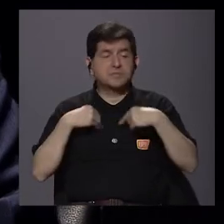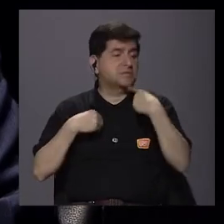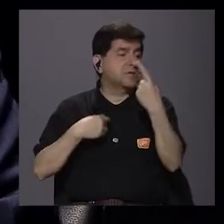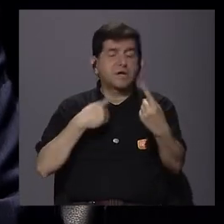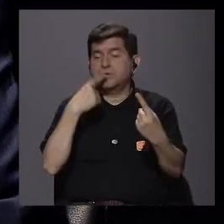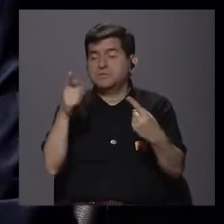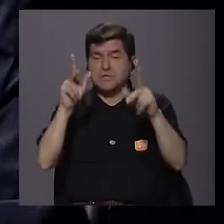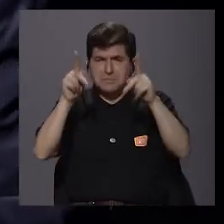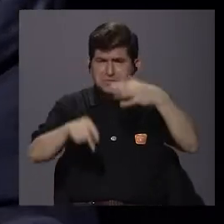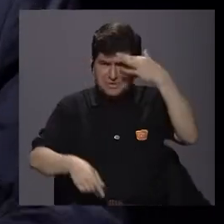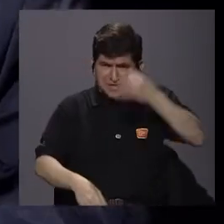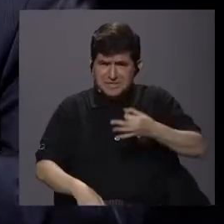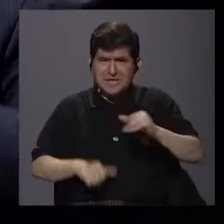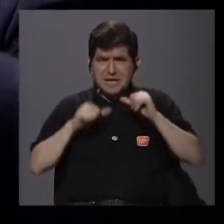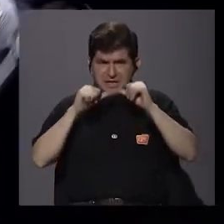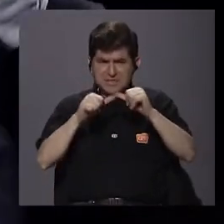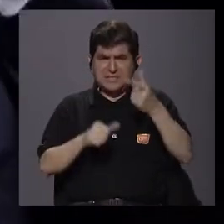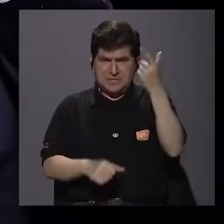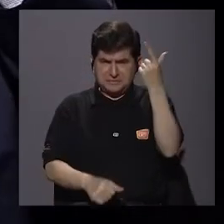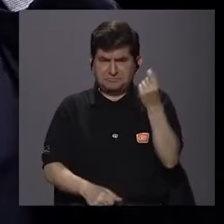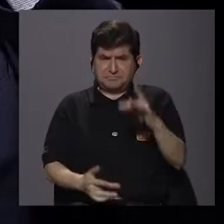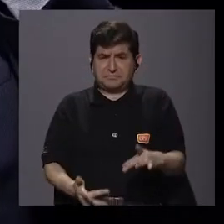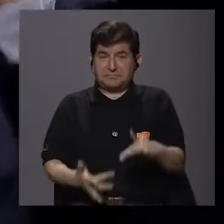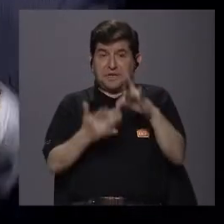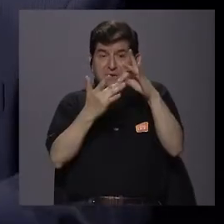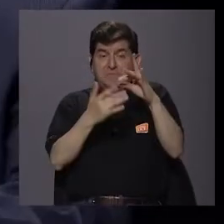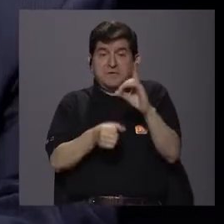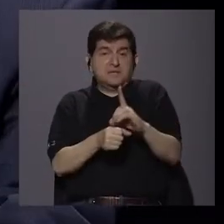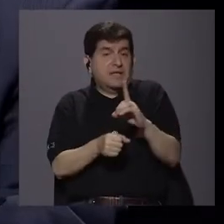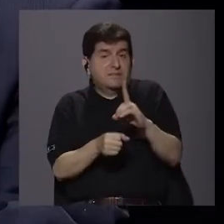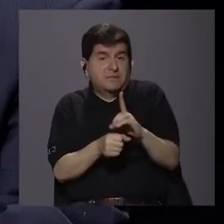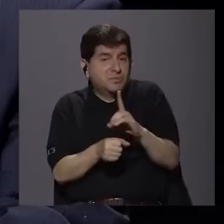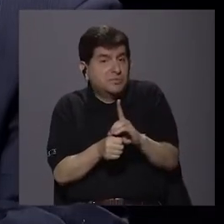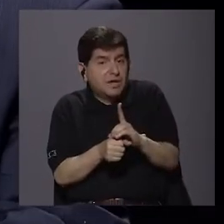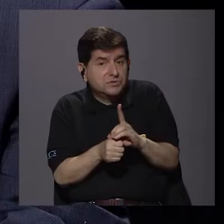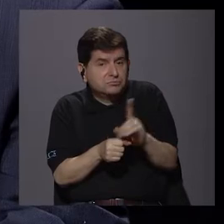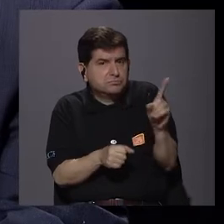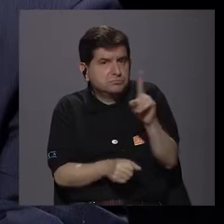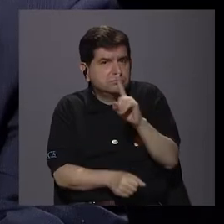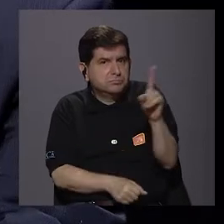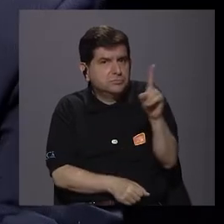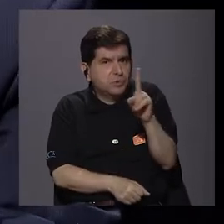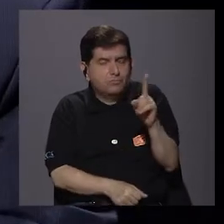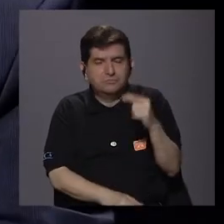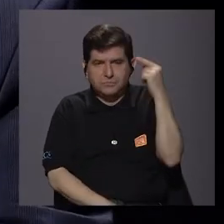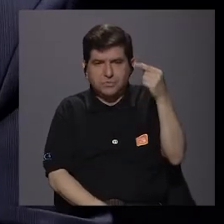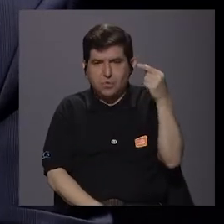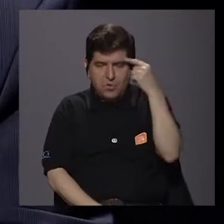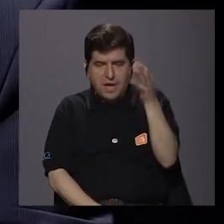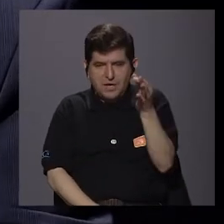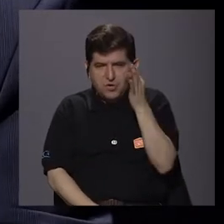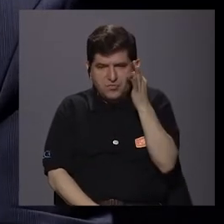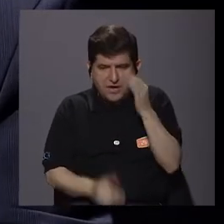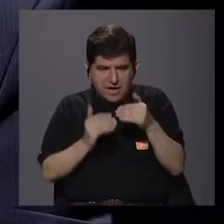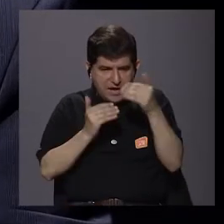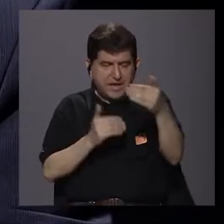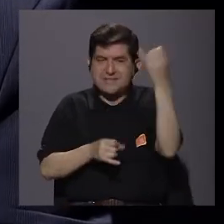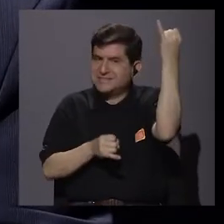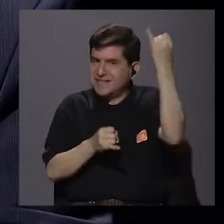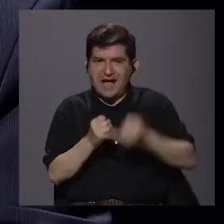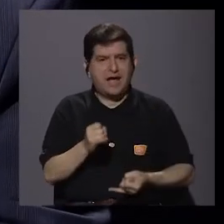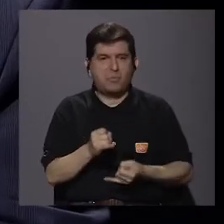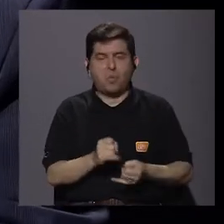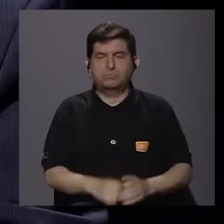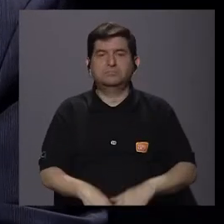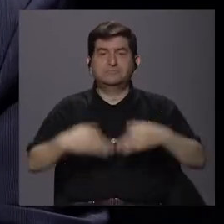y la gente inclusive cree que todavía hay unas pensiones especiales para los diputados no desde el gobierno josé maría figueres eso